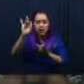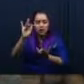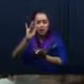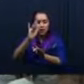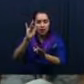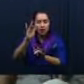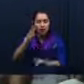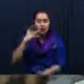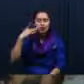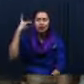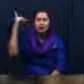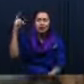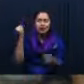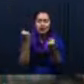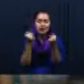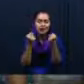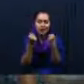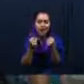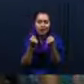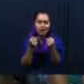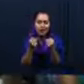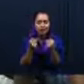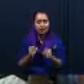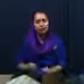Dios lo está haciendo.